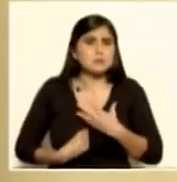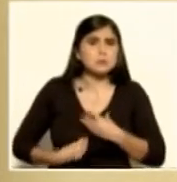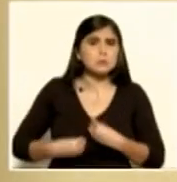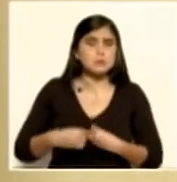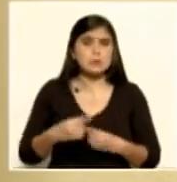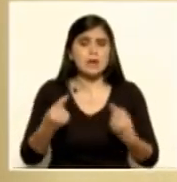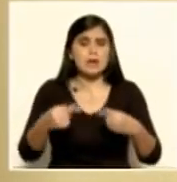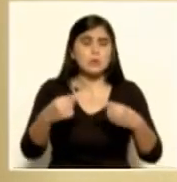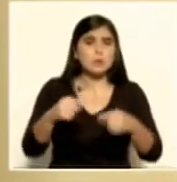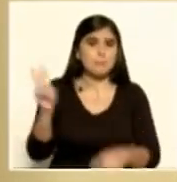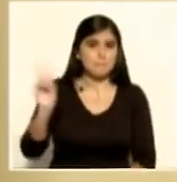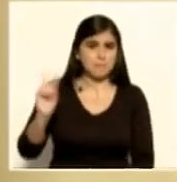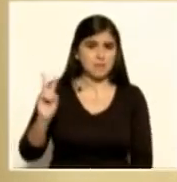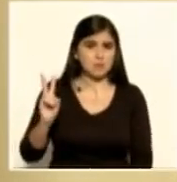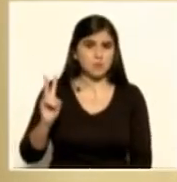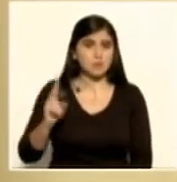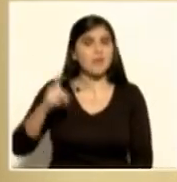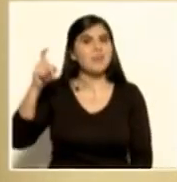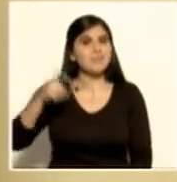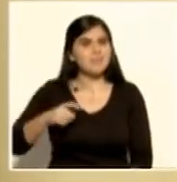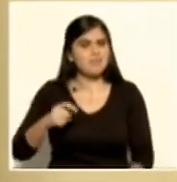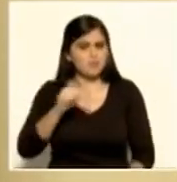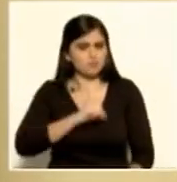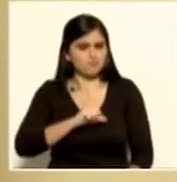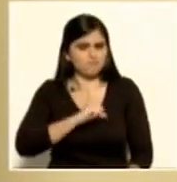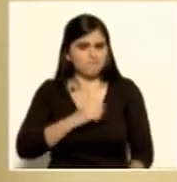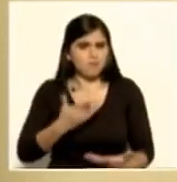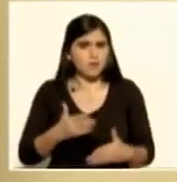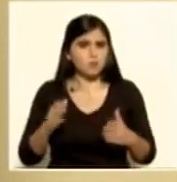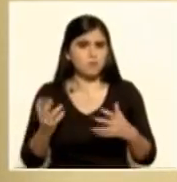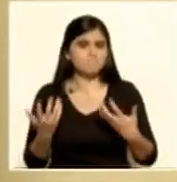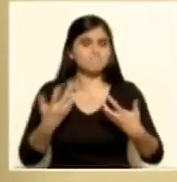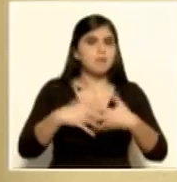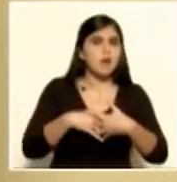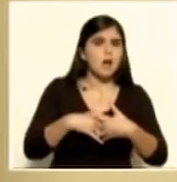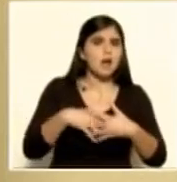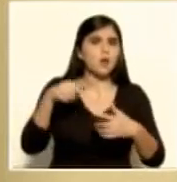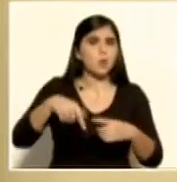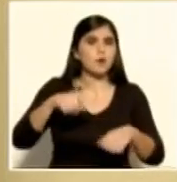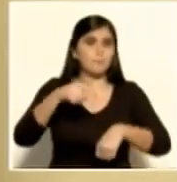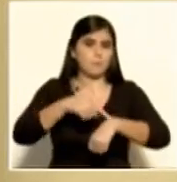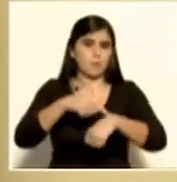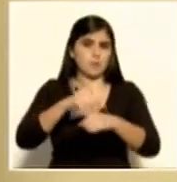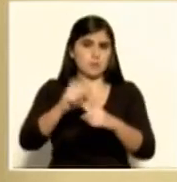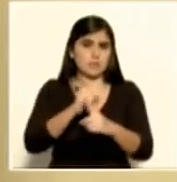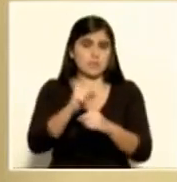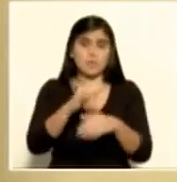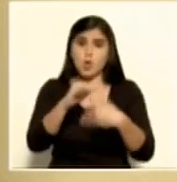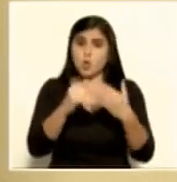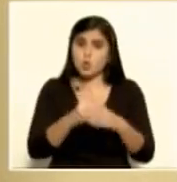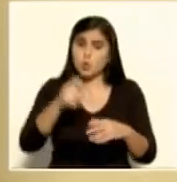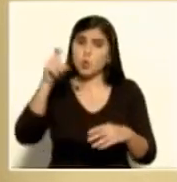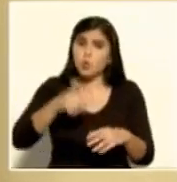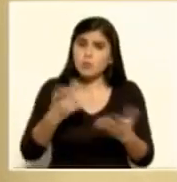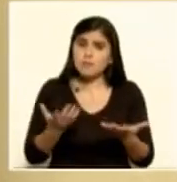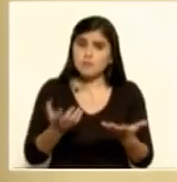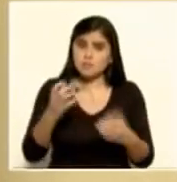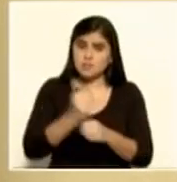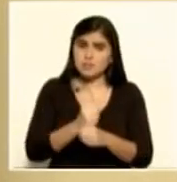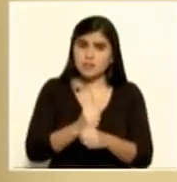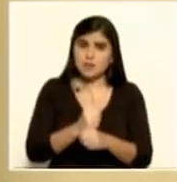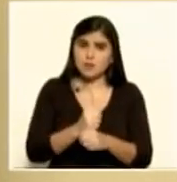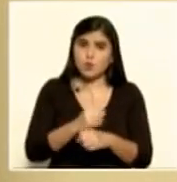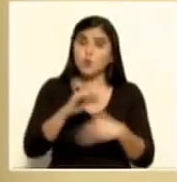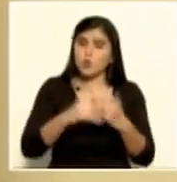no actuamos acorde a lo que estamos en este momento. Esta misión que indico, todos tenemos que matricularnos, todos podemos hacerlo. Es